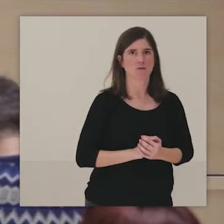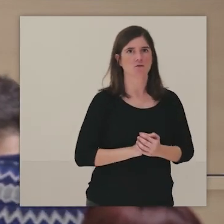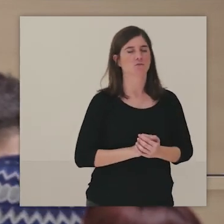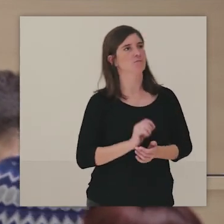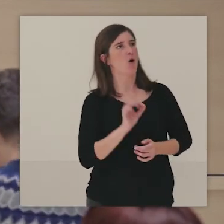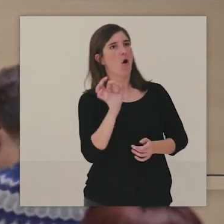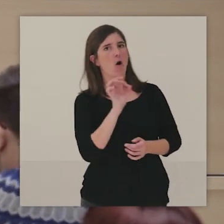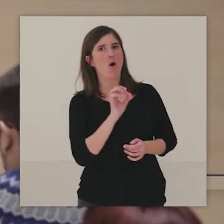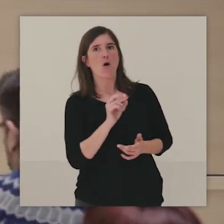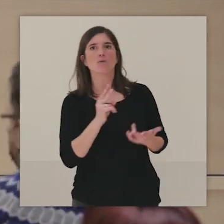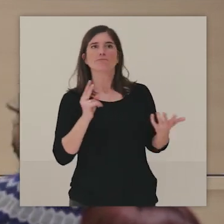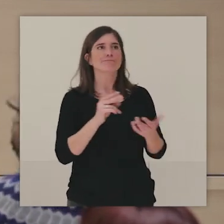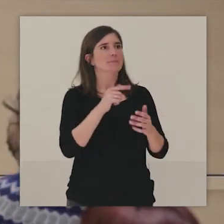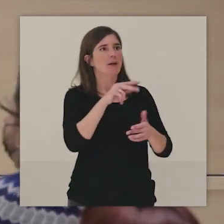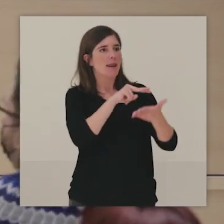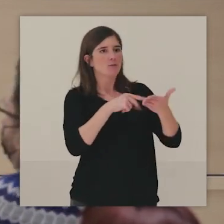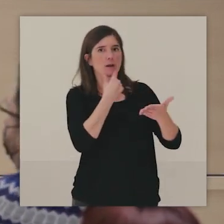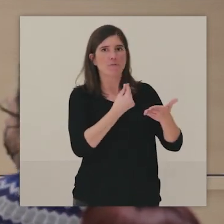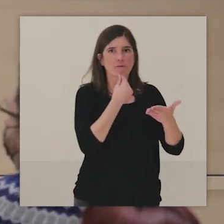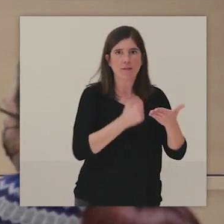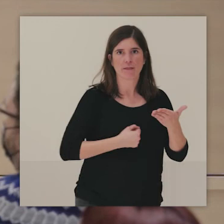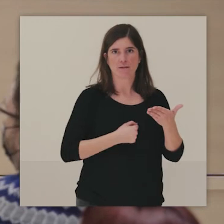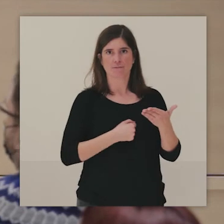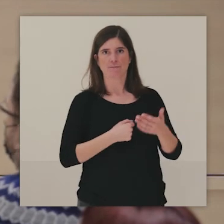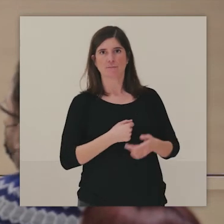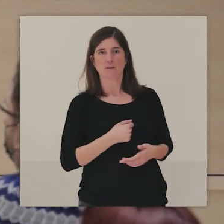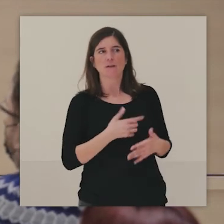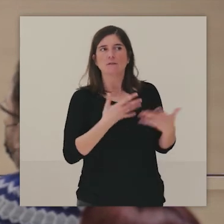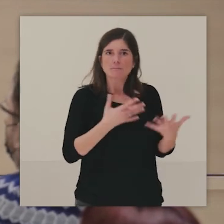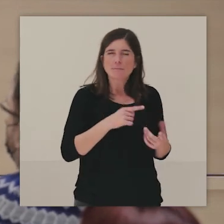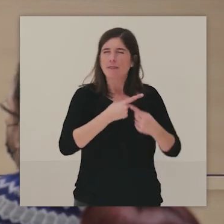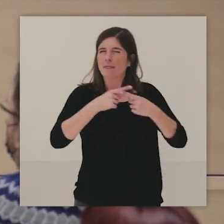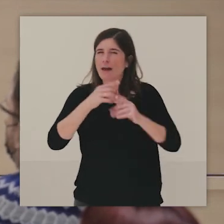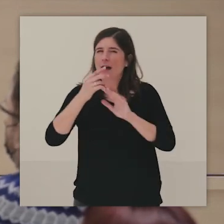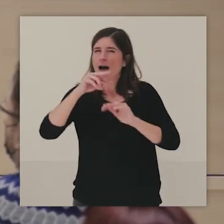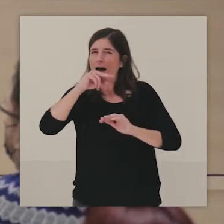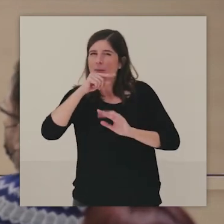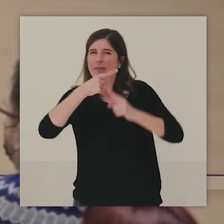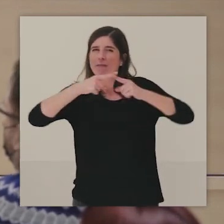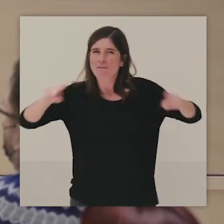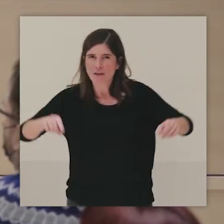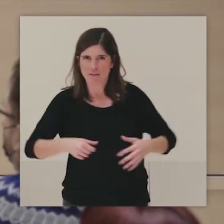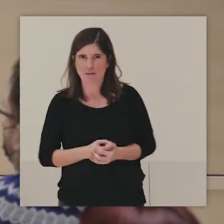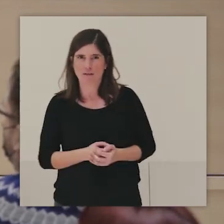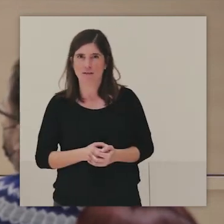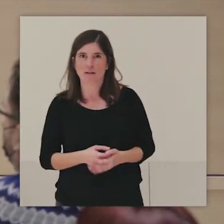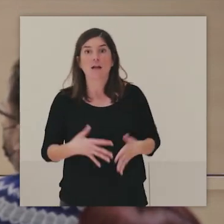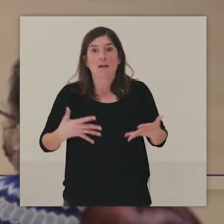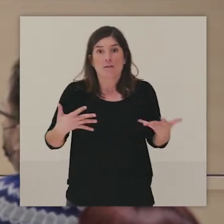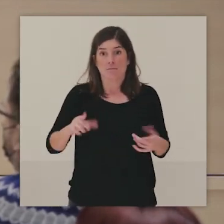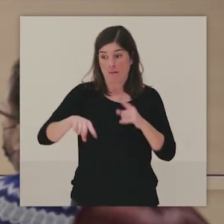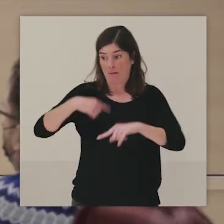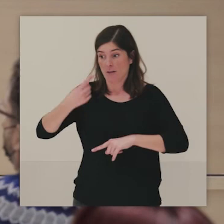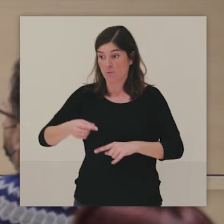persona ciega, pues es todo igual. Pues no. Y ahora en la siguiente mesa seguro que vamos a tener testimonios interesantes. Lo mismo con personas sordas o con personas